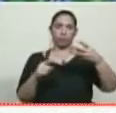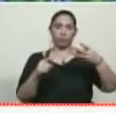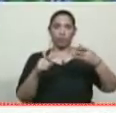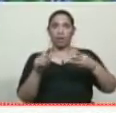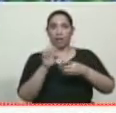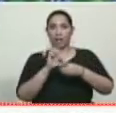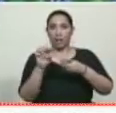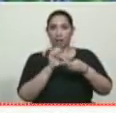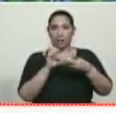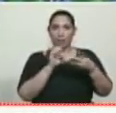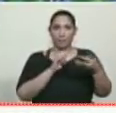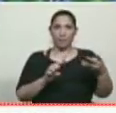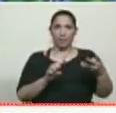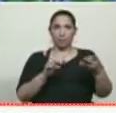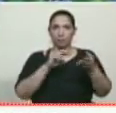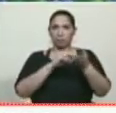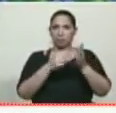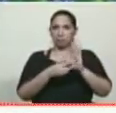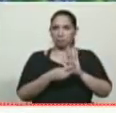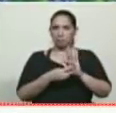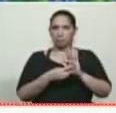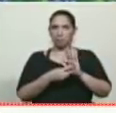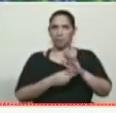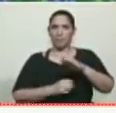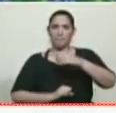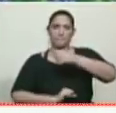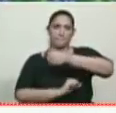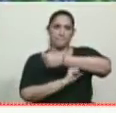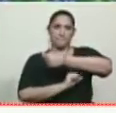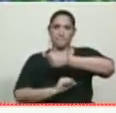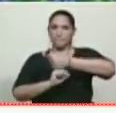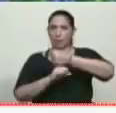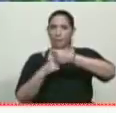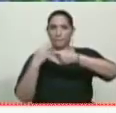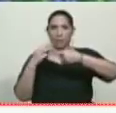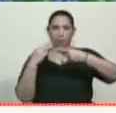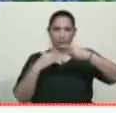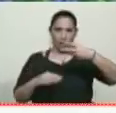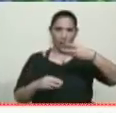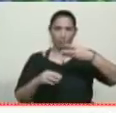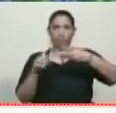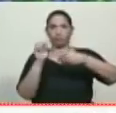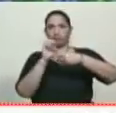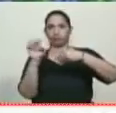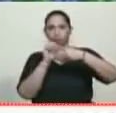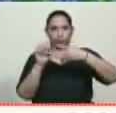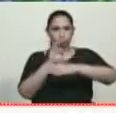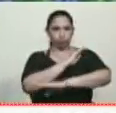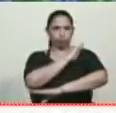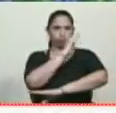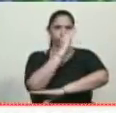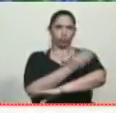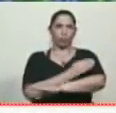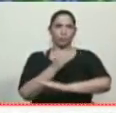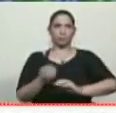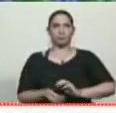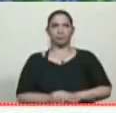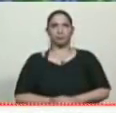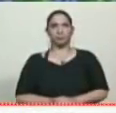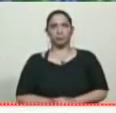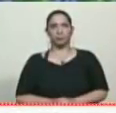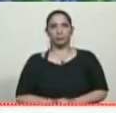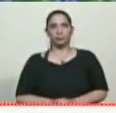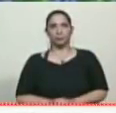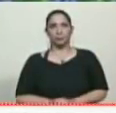Es decir, una base material, una base estratégica y una fortaleza. Y entonces,